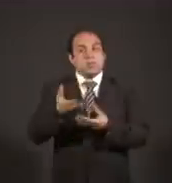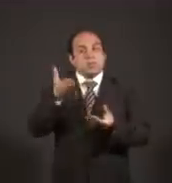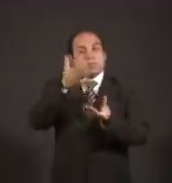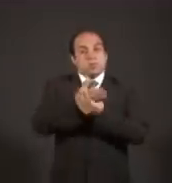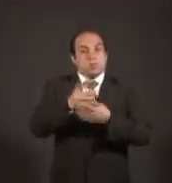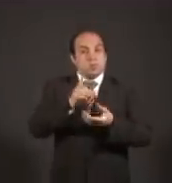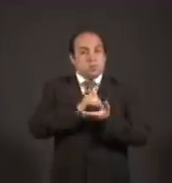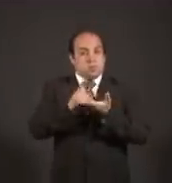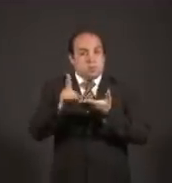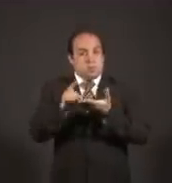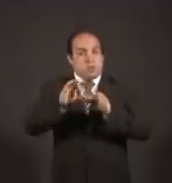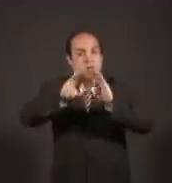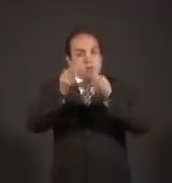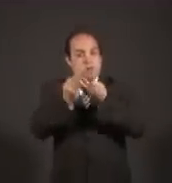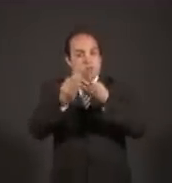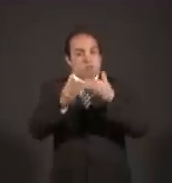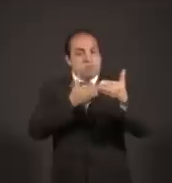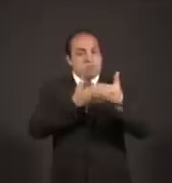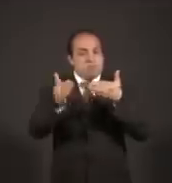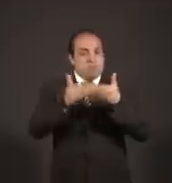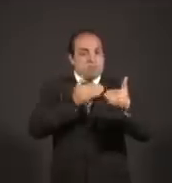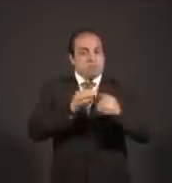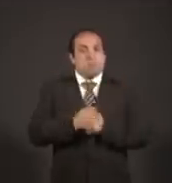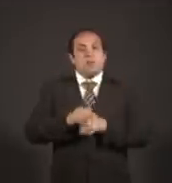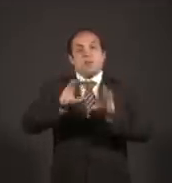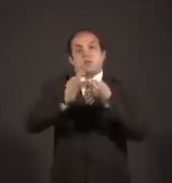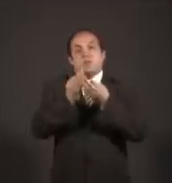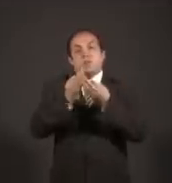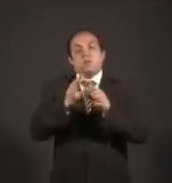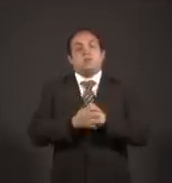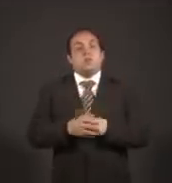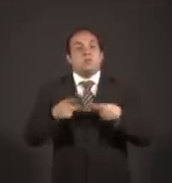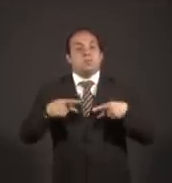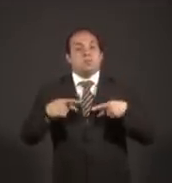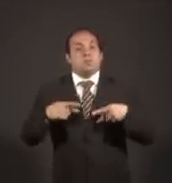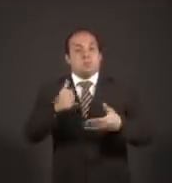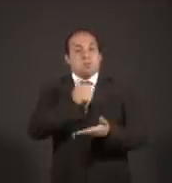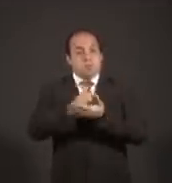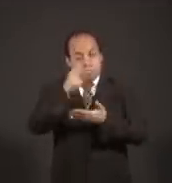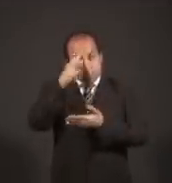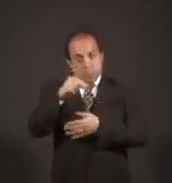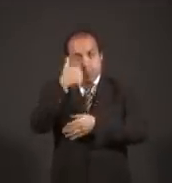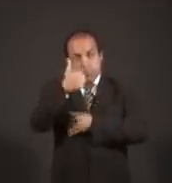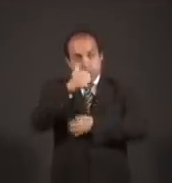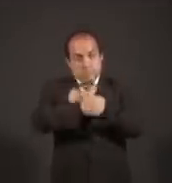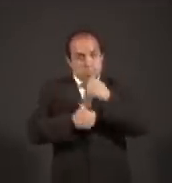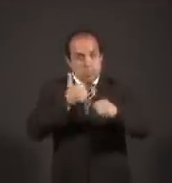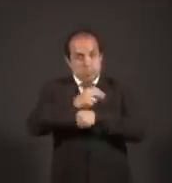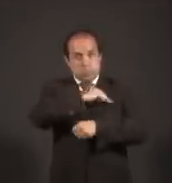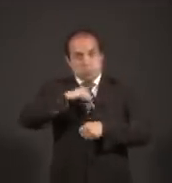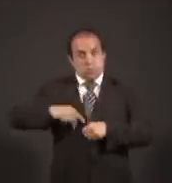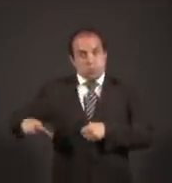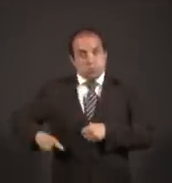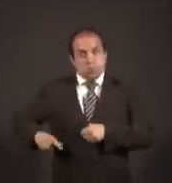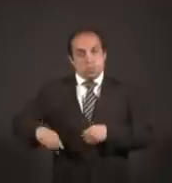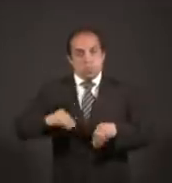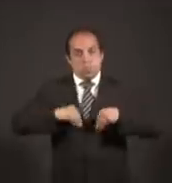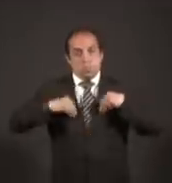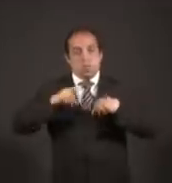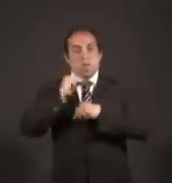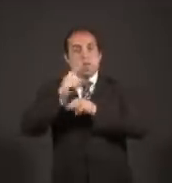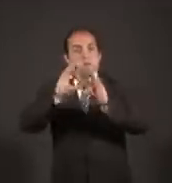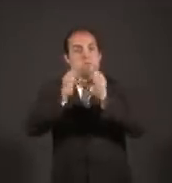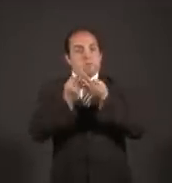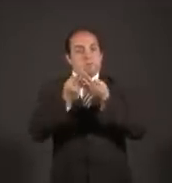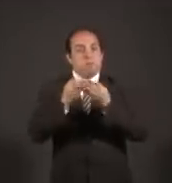manera innovadora, de tal manera que los habitantes de la Ciudad de México, en 6 años de nuestro gobierno, vivan en mejores condiciones de